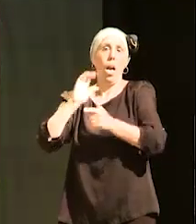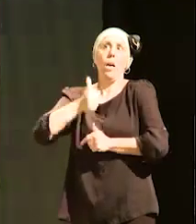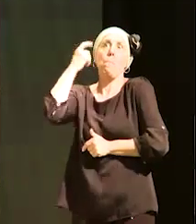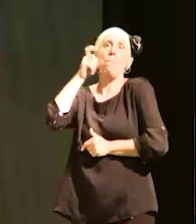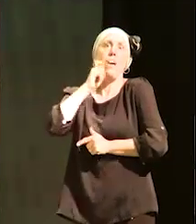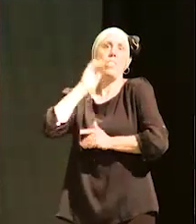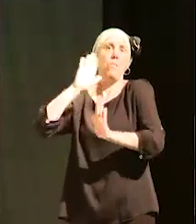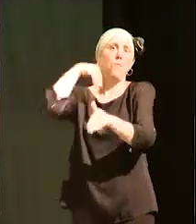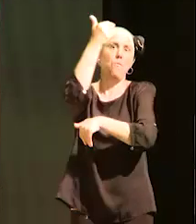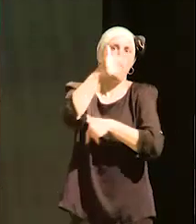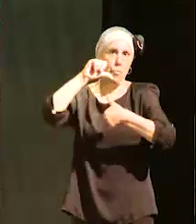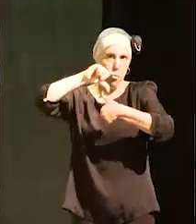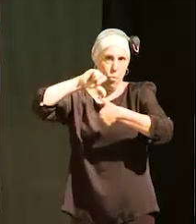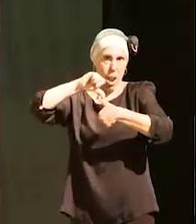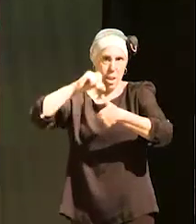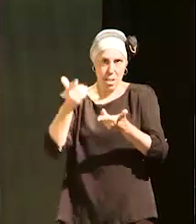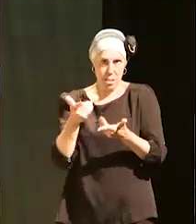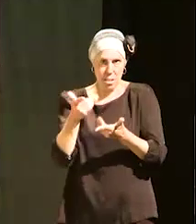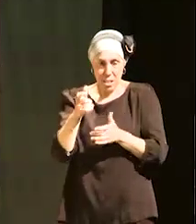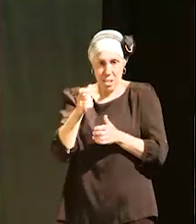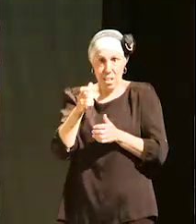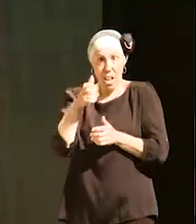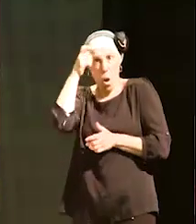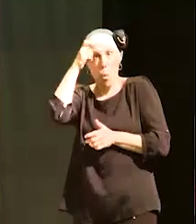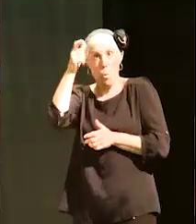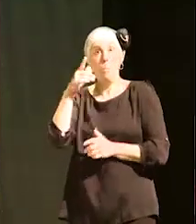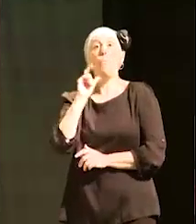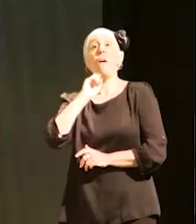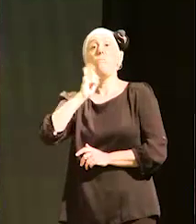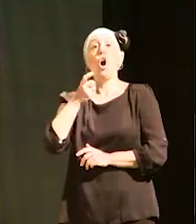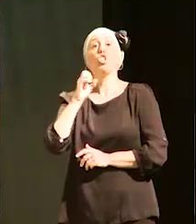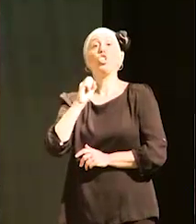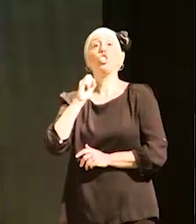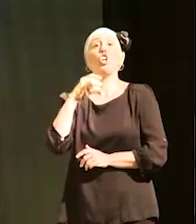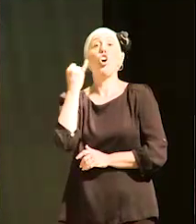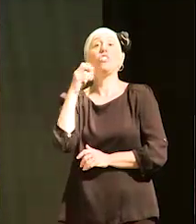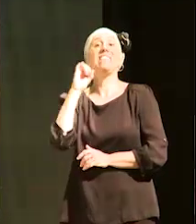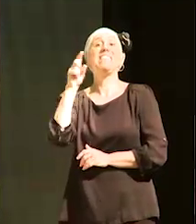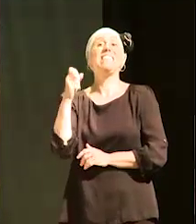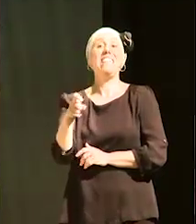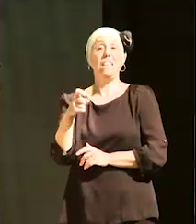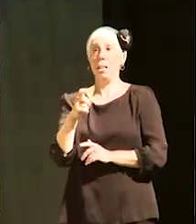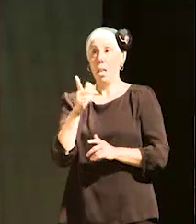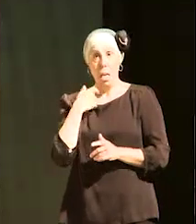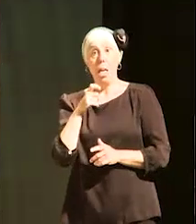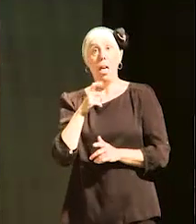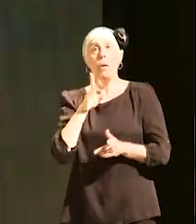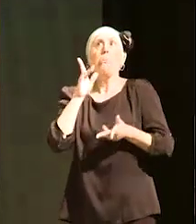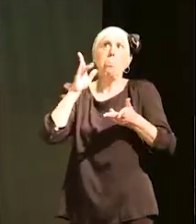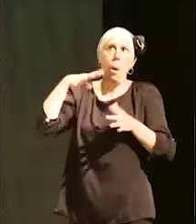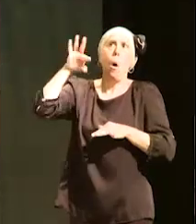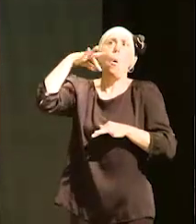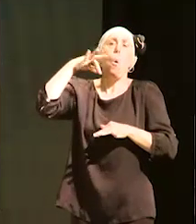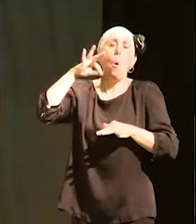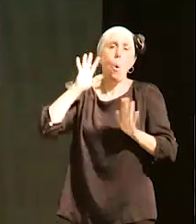otras partes tsotsil ha sido una excepción porque eso sí ya no les mostré todo el vídeo de la obra porque tenía